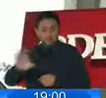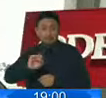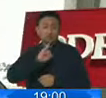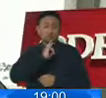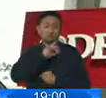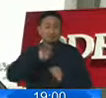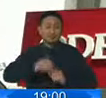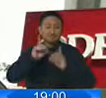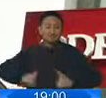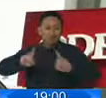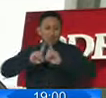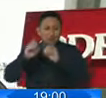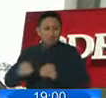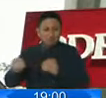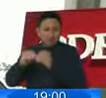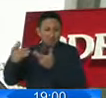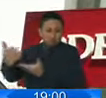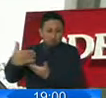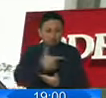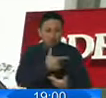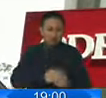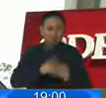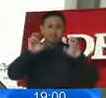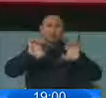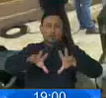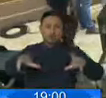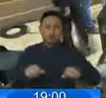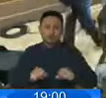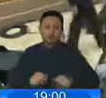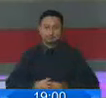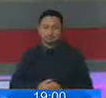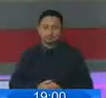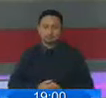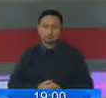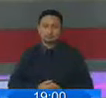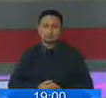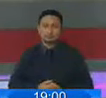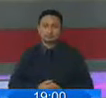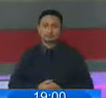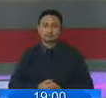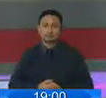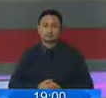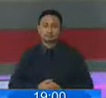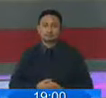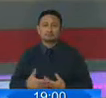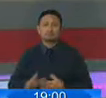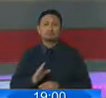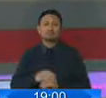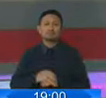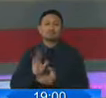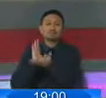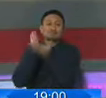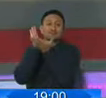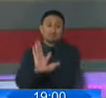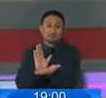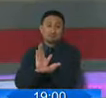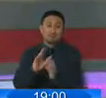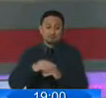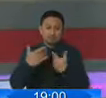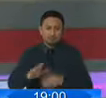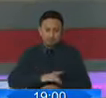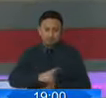más datos sobre este escándalo de corrupción. Informó Javier Gallo. El Instituto Ecuatoriano de Seguridad Social